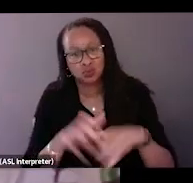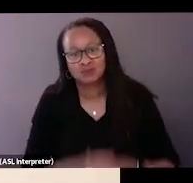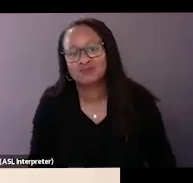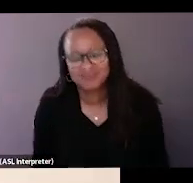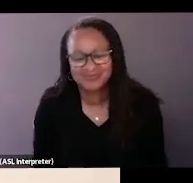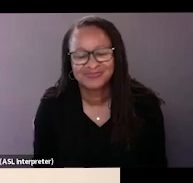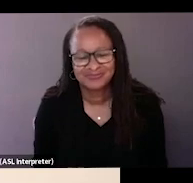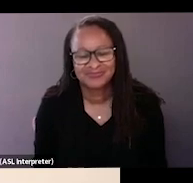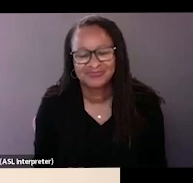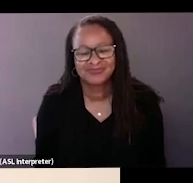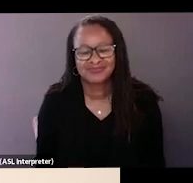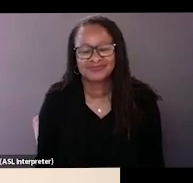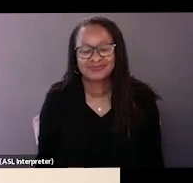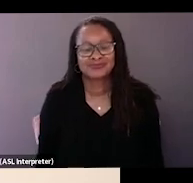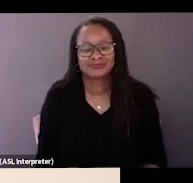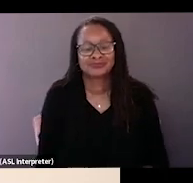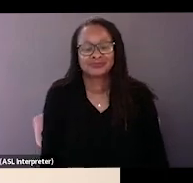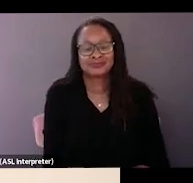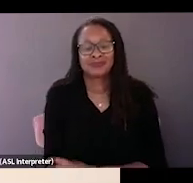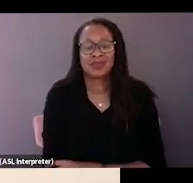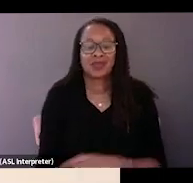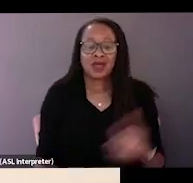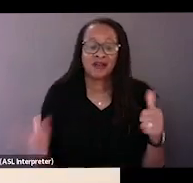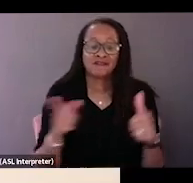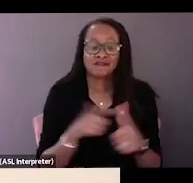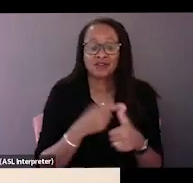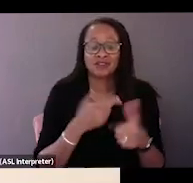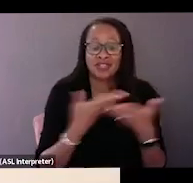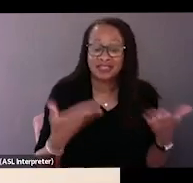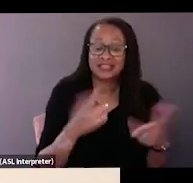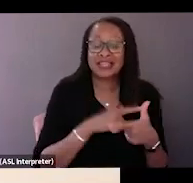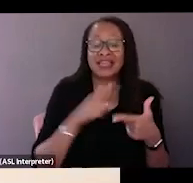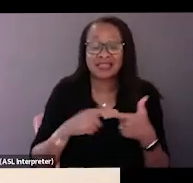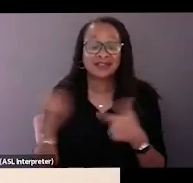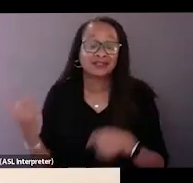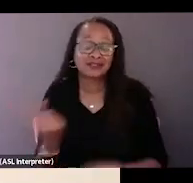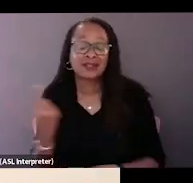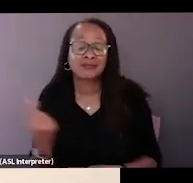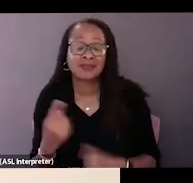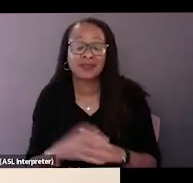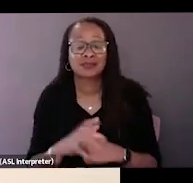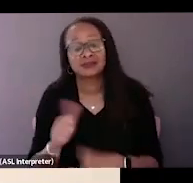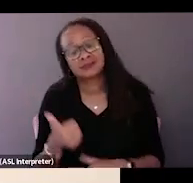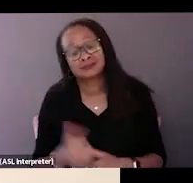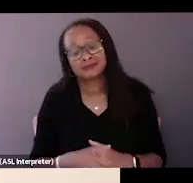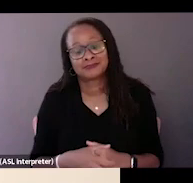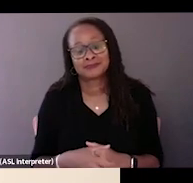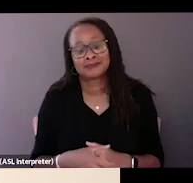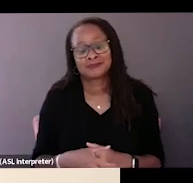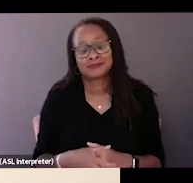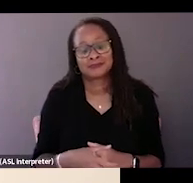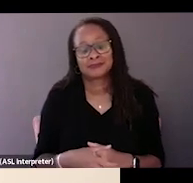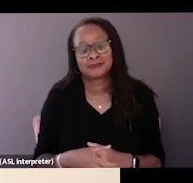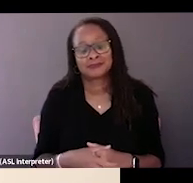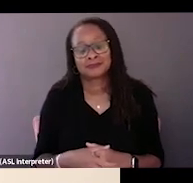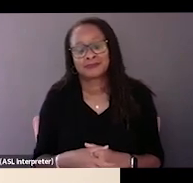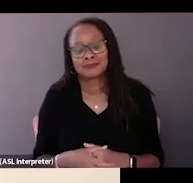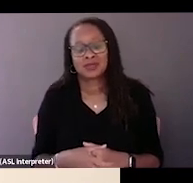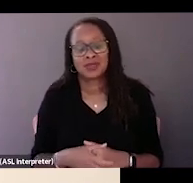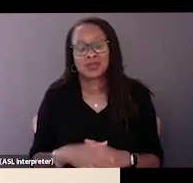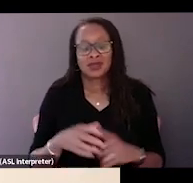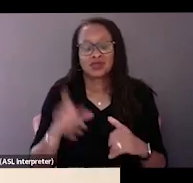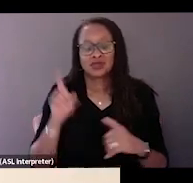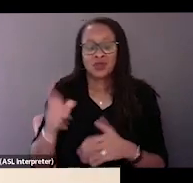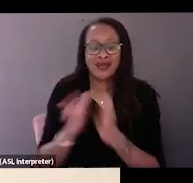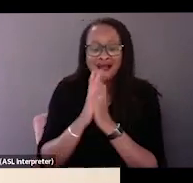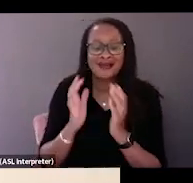Perdón. Me habías preguntado también por el proceso de edición, de montaje. O sea, el trabajo de cómo